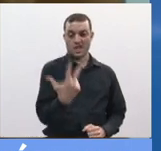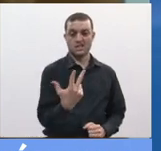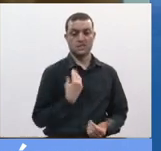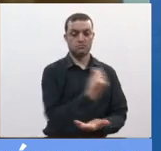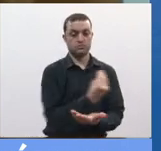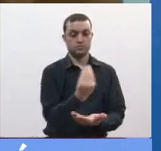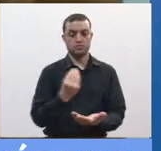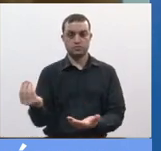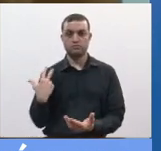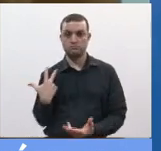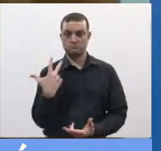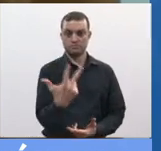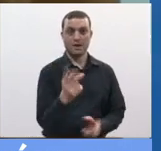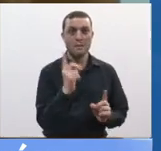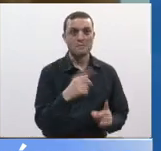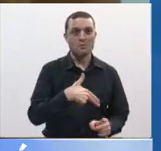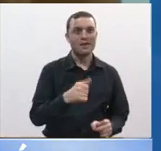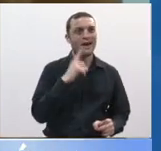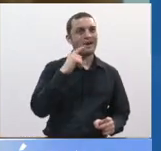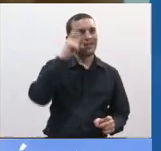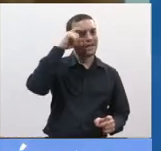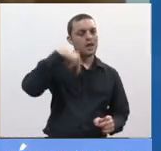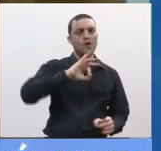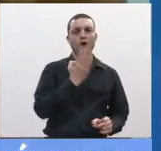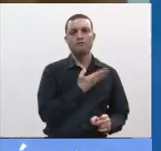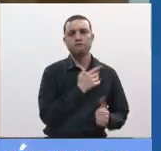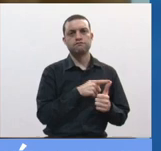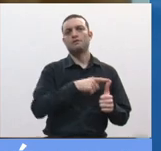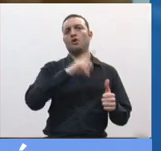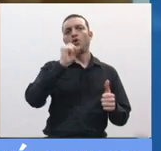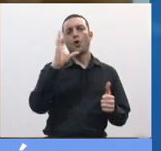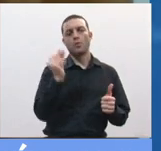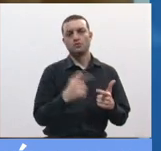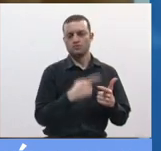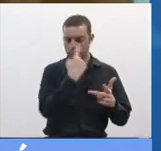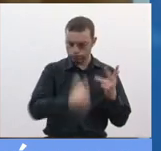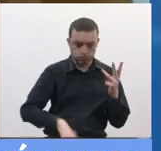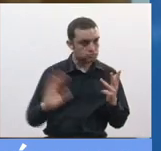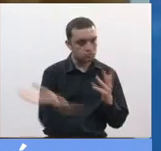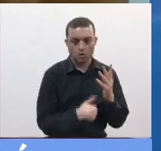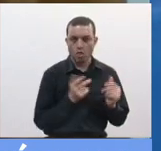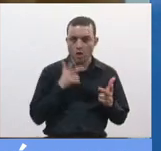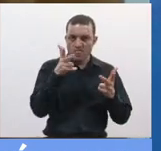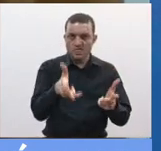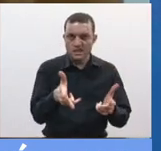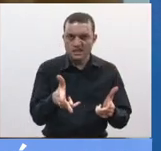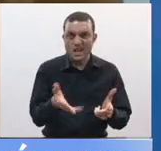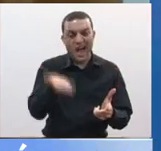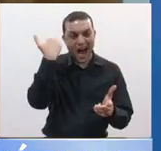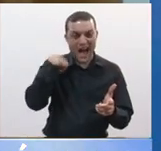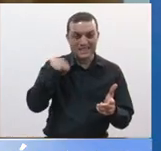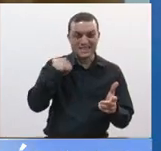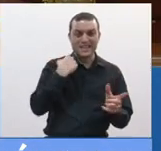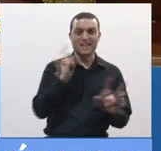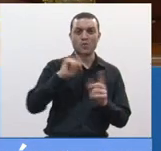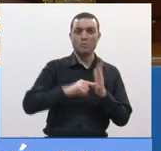como dice Cobo, así como dice Castillo, así como dice Ernesto Martínez, porque hubo una objeción en ese momento para los miembros de la